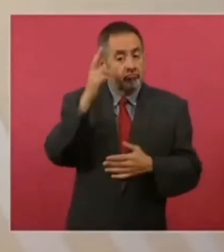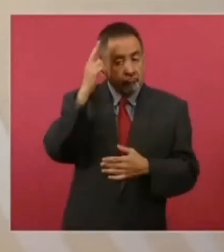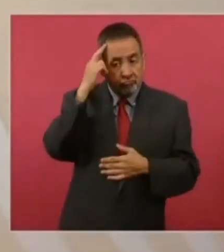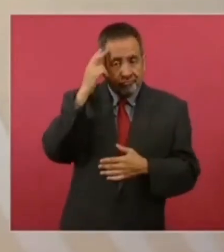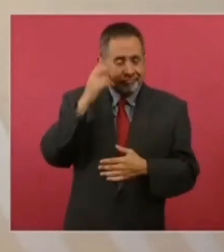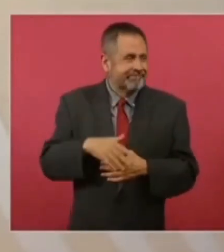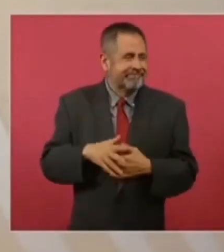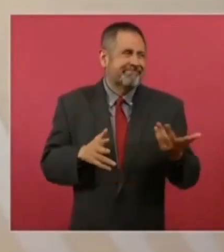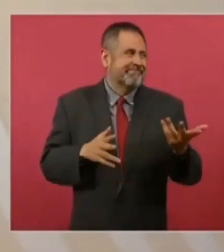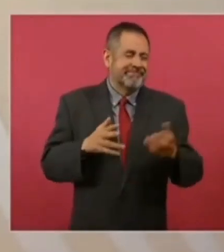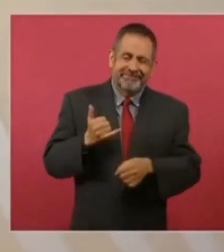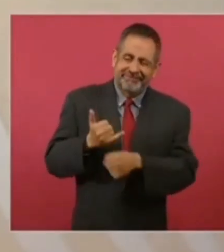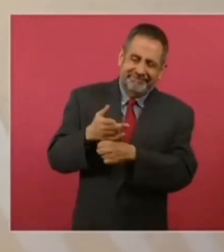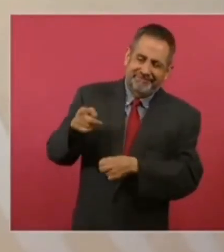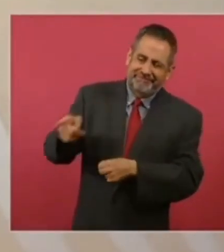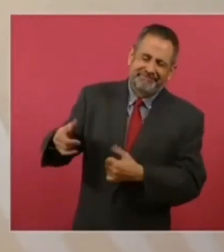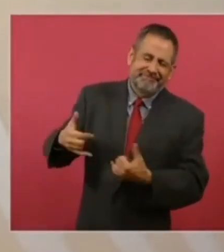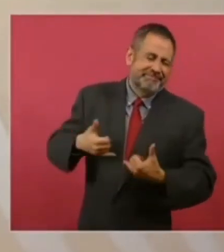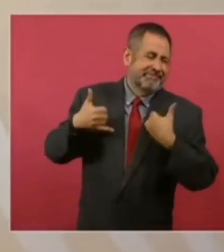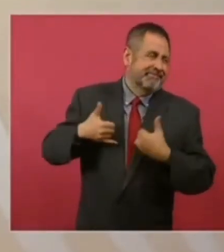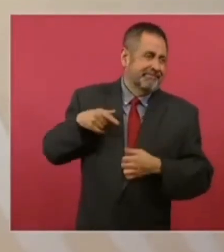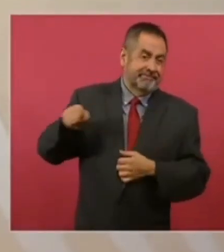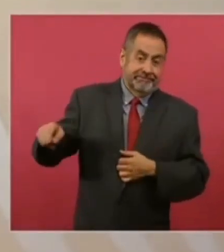porque este muchacho